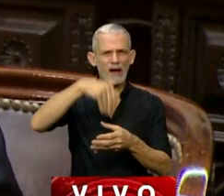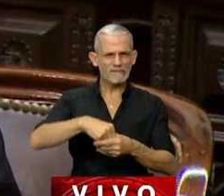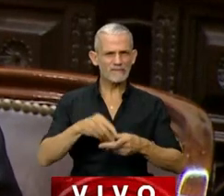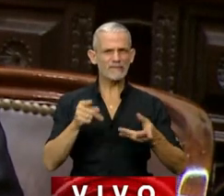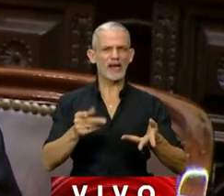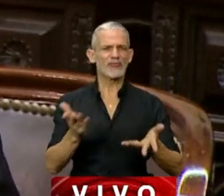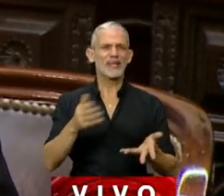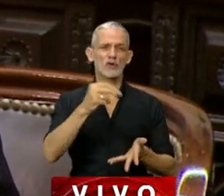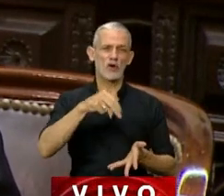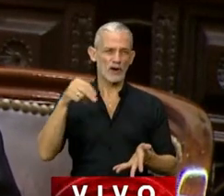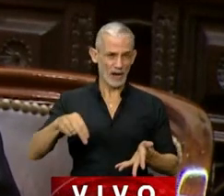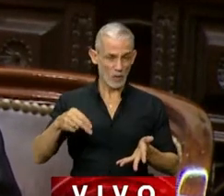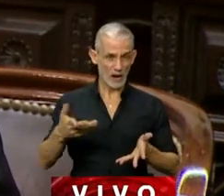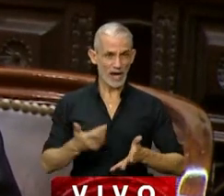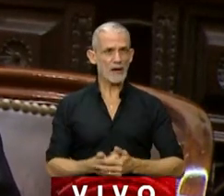supuesto que también